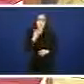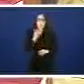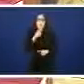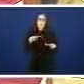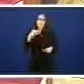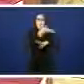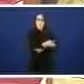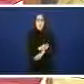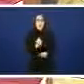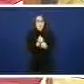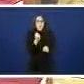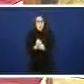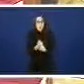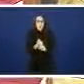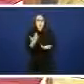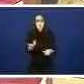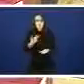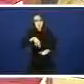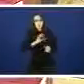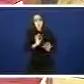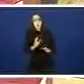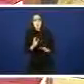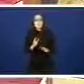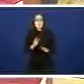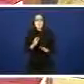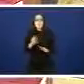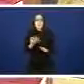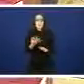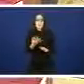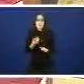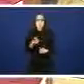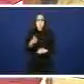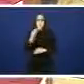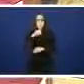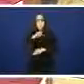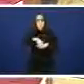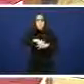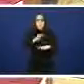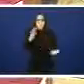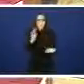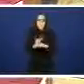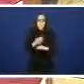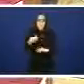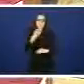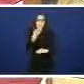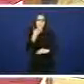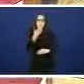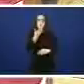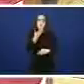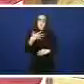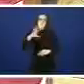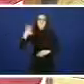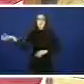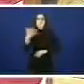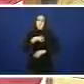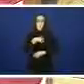laboral, modúlase en determinados supostos o complementos prestacións da Seguridade Social en situacións de incapacidade laboral,